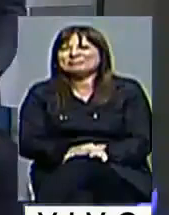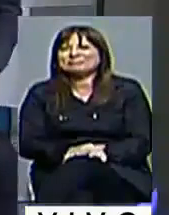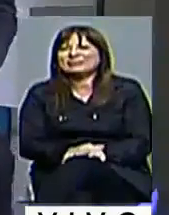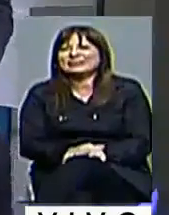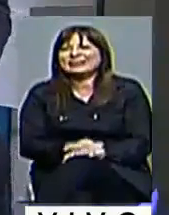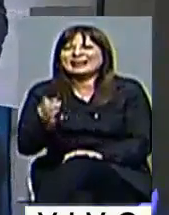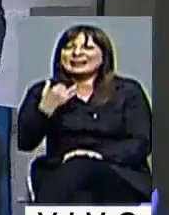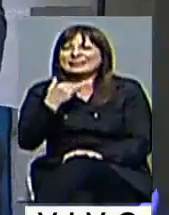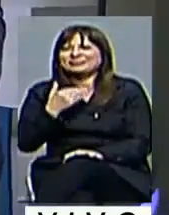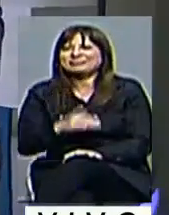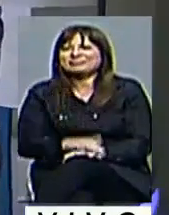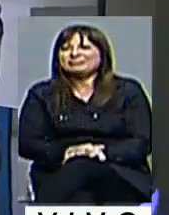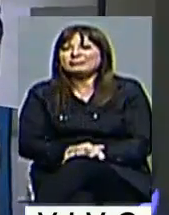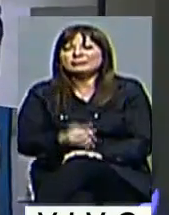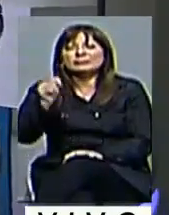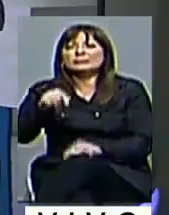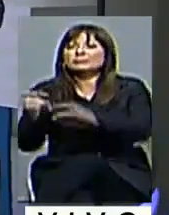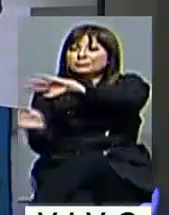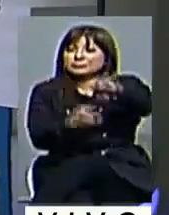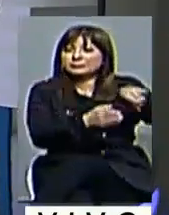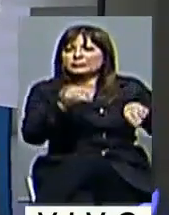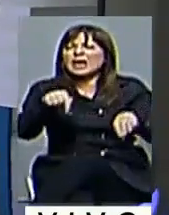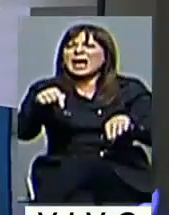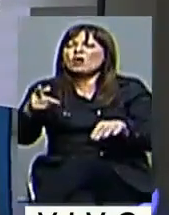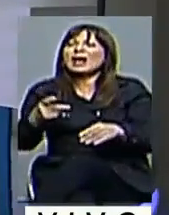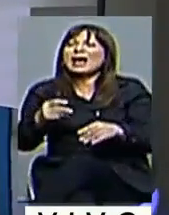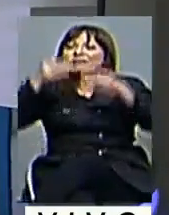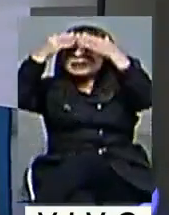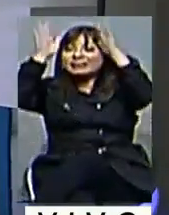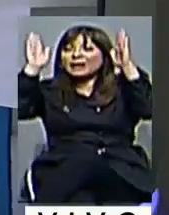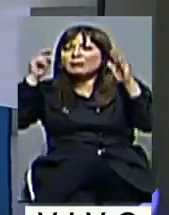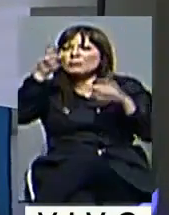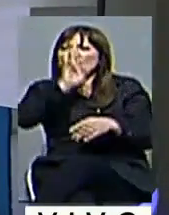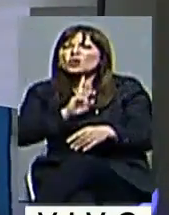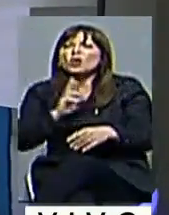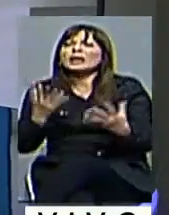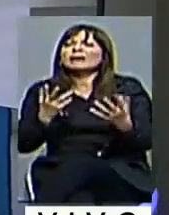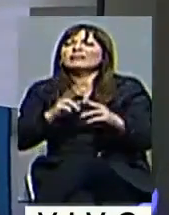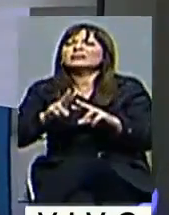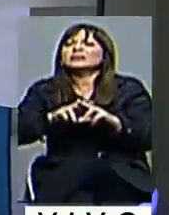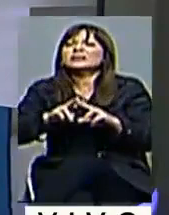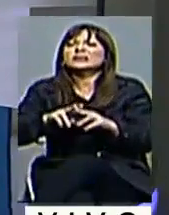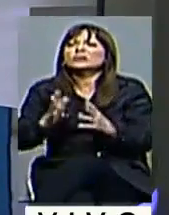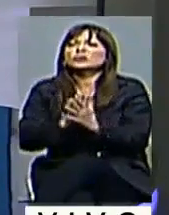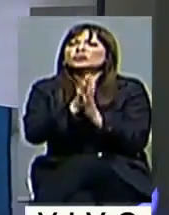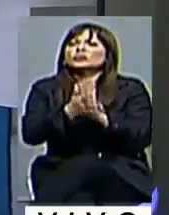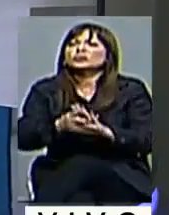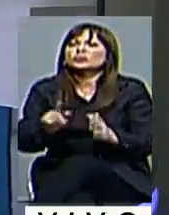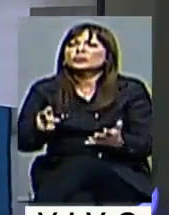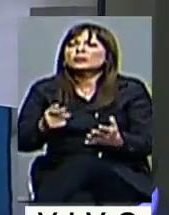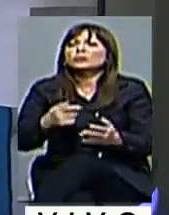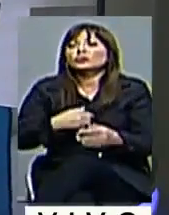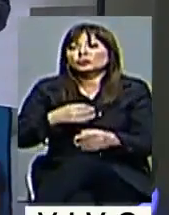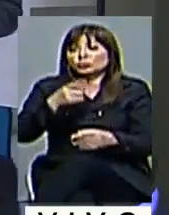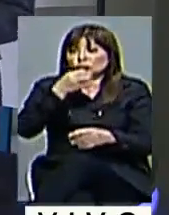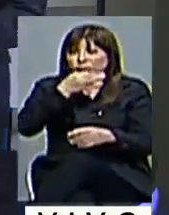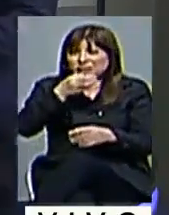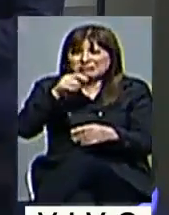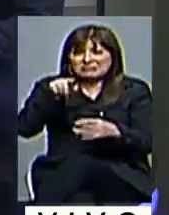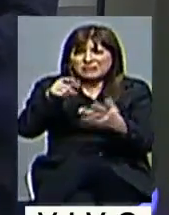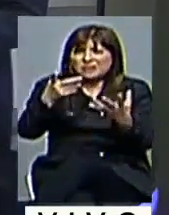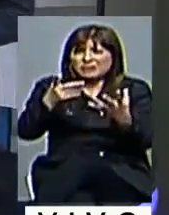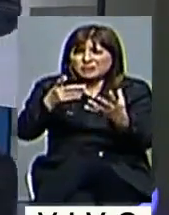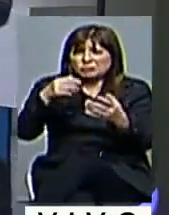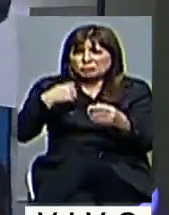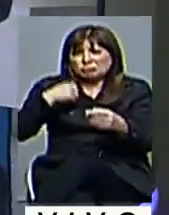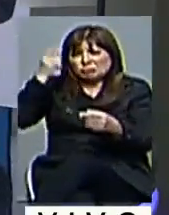Oye, bueno, y ahora, ¿el Frente Amplio qué rol va a jugar en todo esto? Porque tú decías, estoy seguro que el Frente Amplio por alguna idea